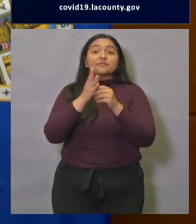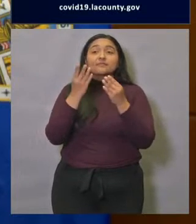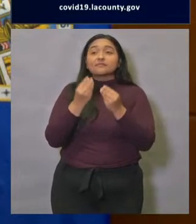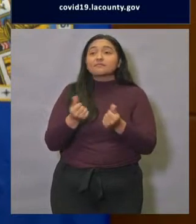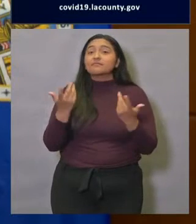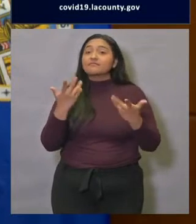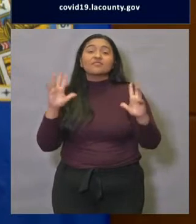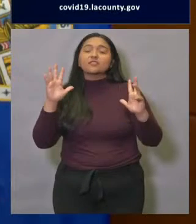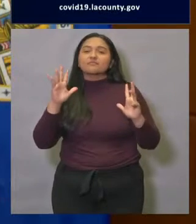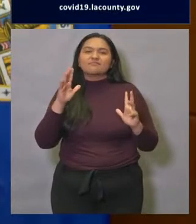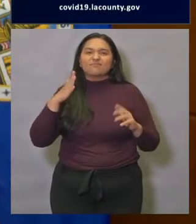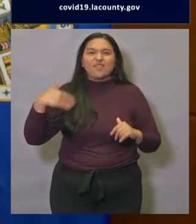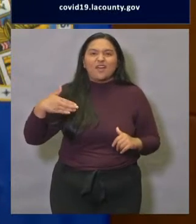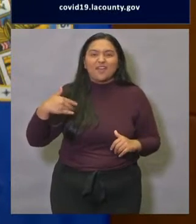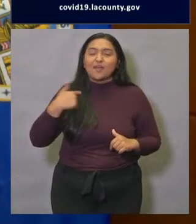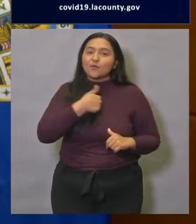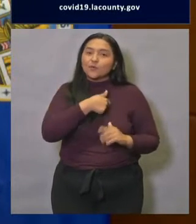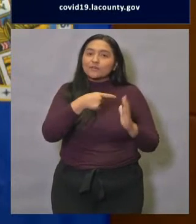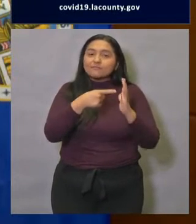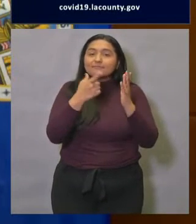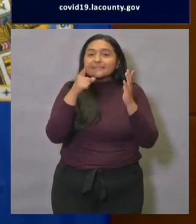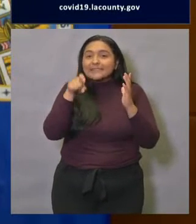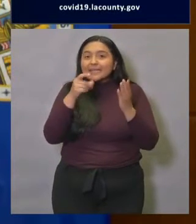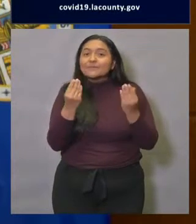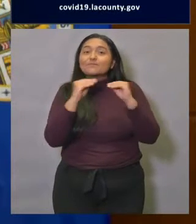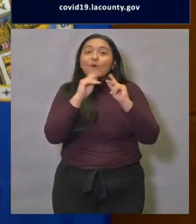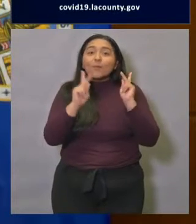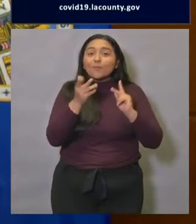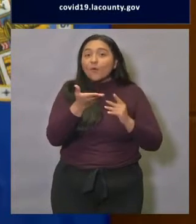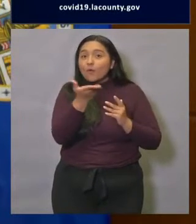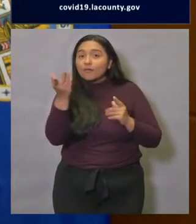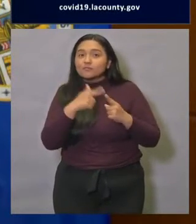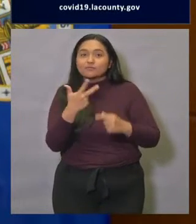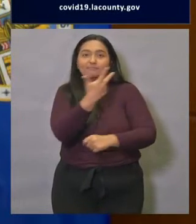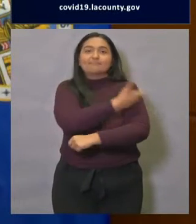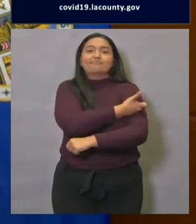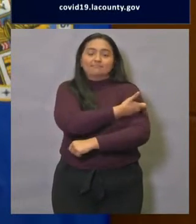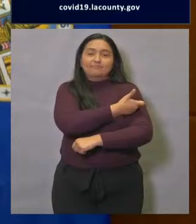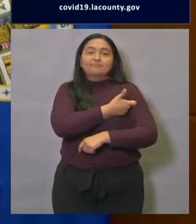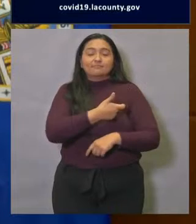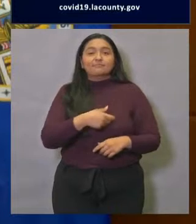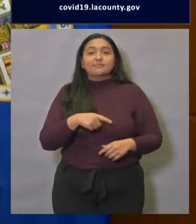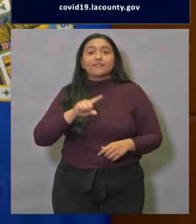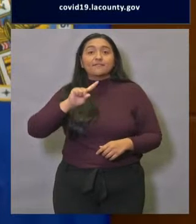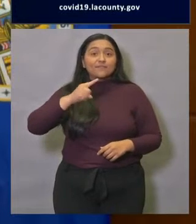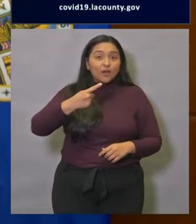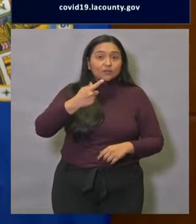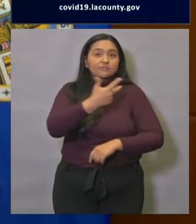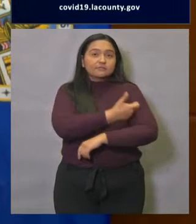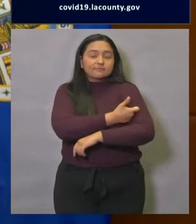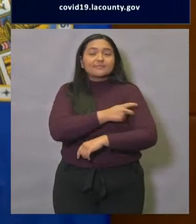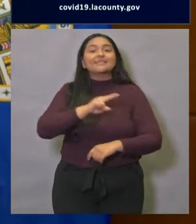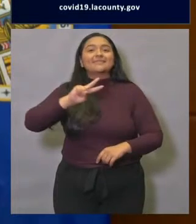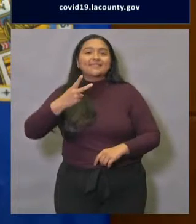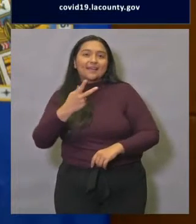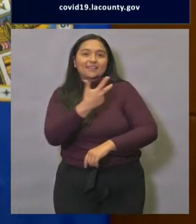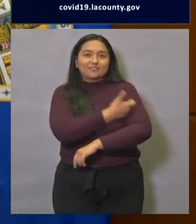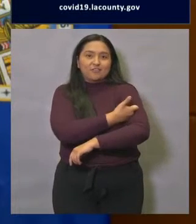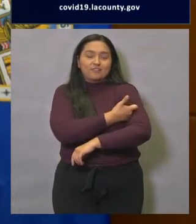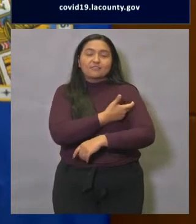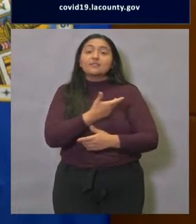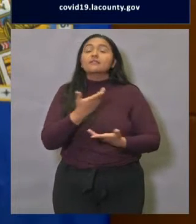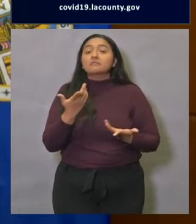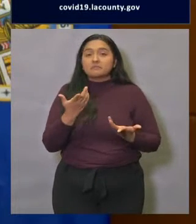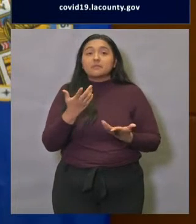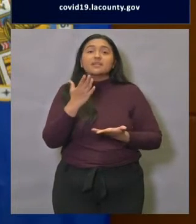se vacuna. No se les olvida recibir su segunda vacuna también. Aquellos que todavía no están seguros de